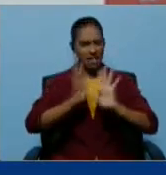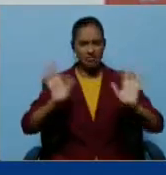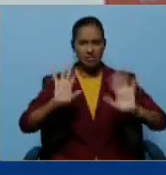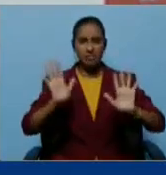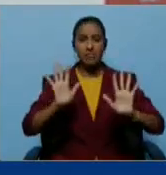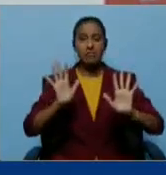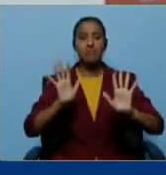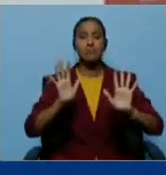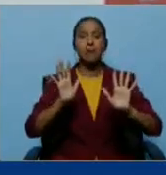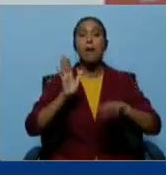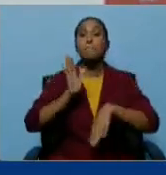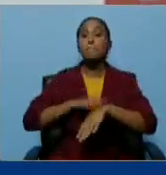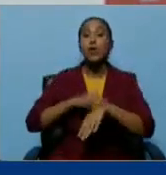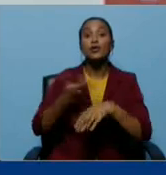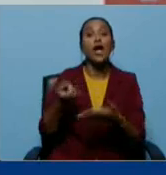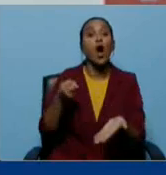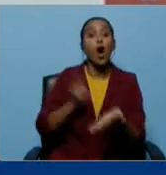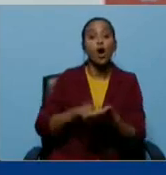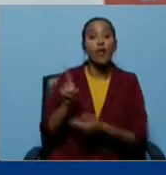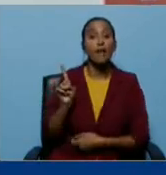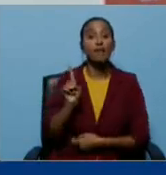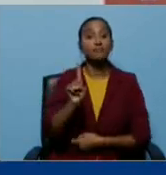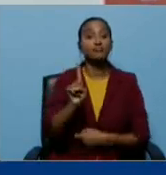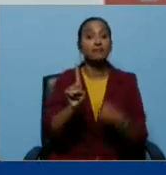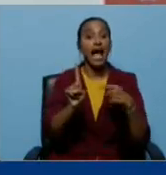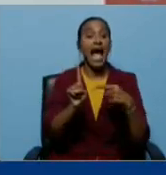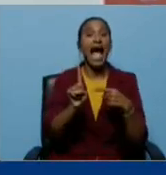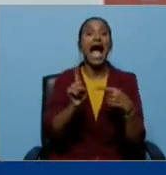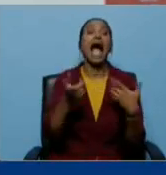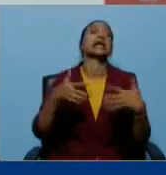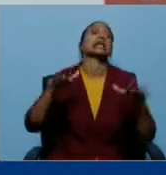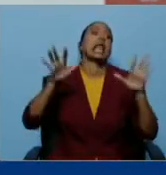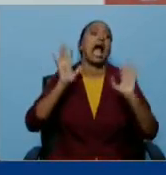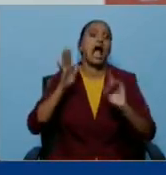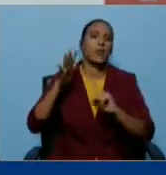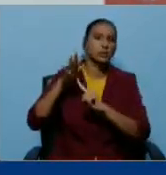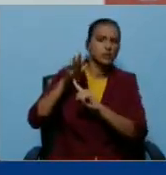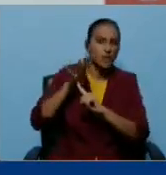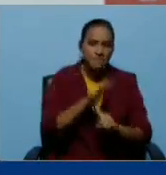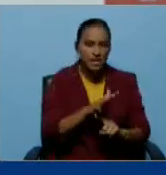¿Por qué salió? Por la presión fascista